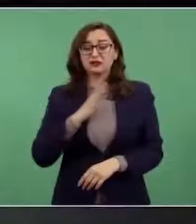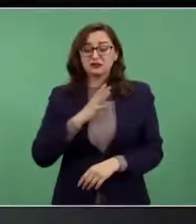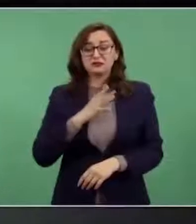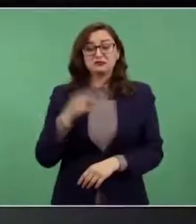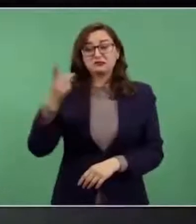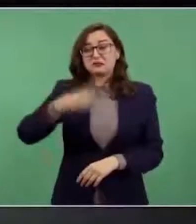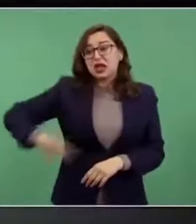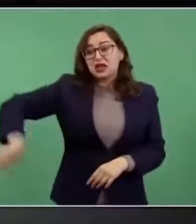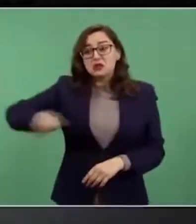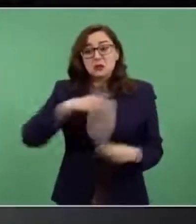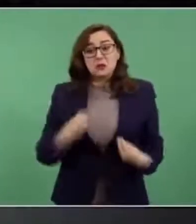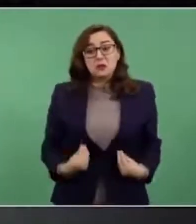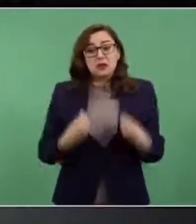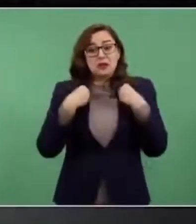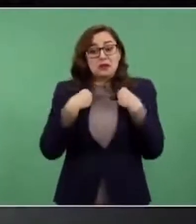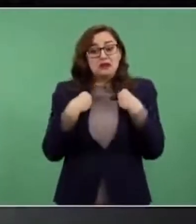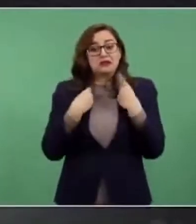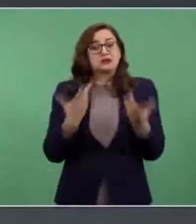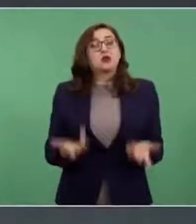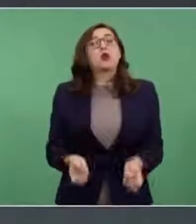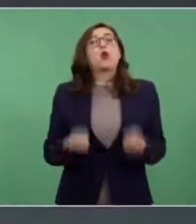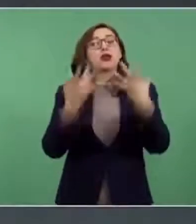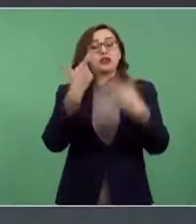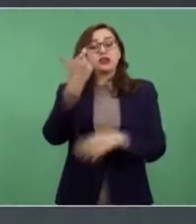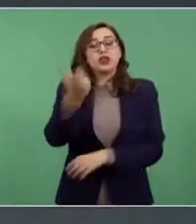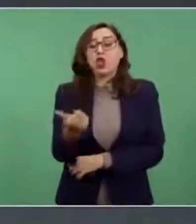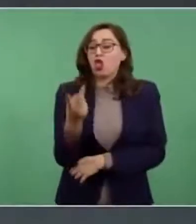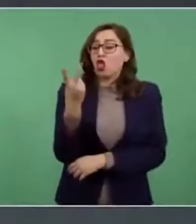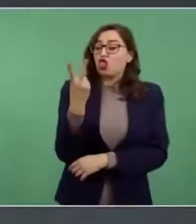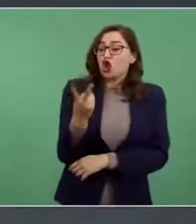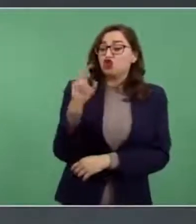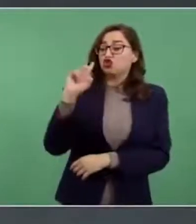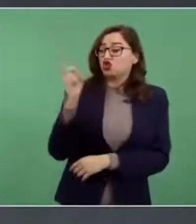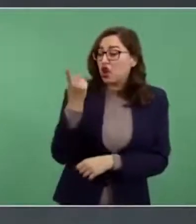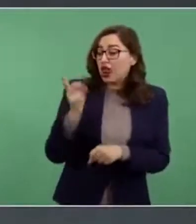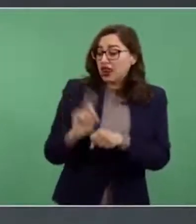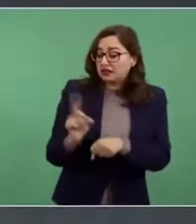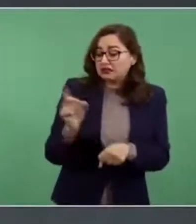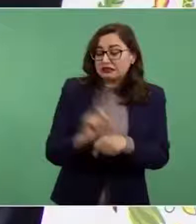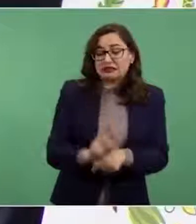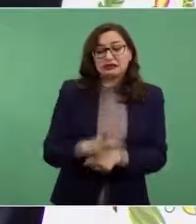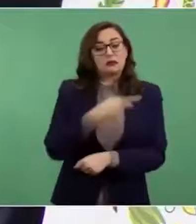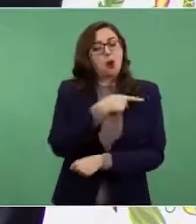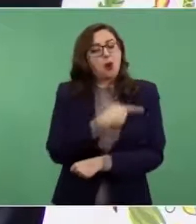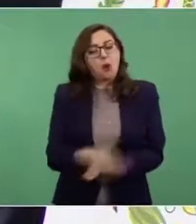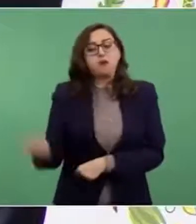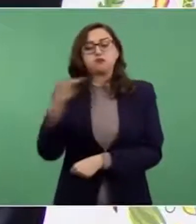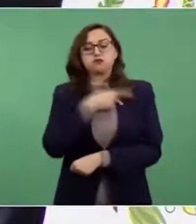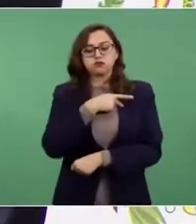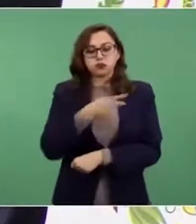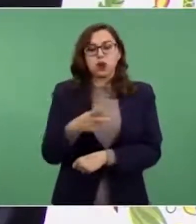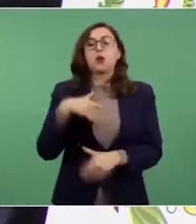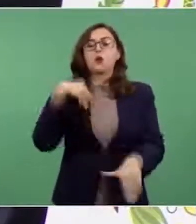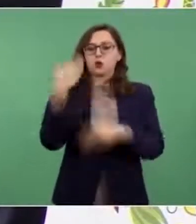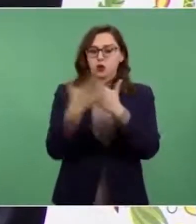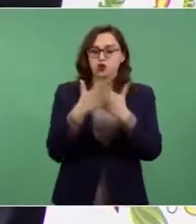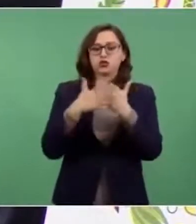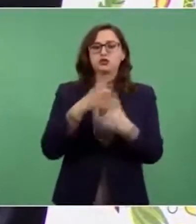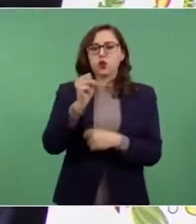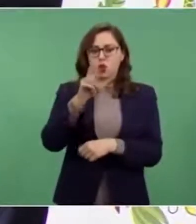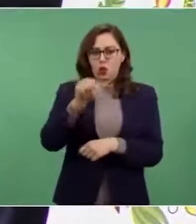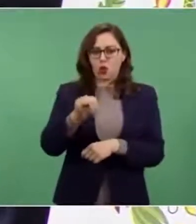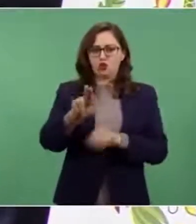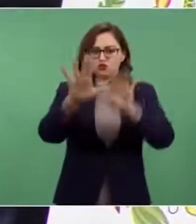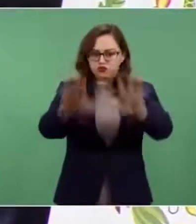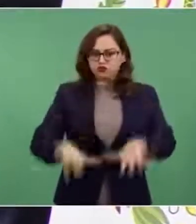sobreviven con $2 diarios. Vamos a presentar la iniciativa a la Asamblea General y estoy